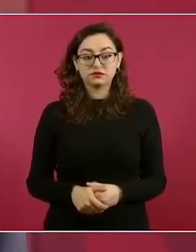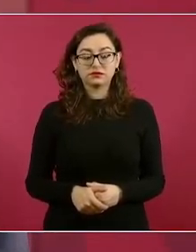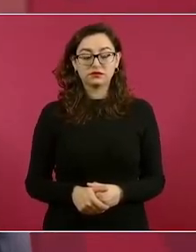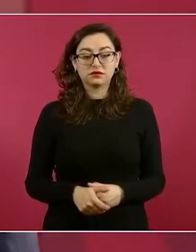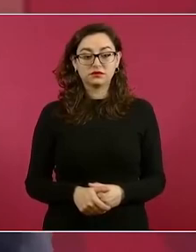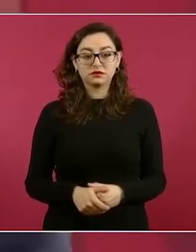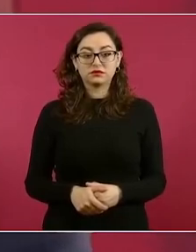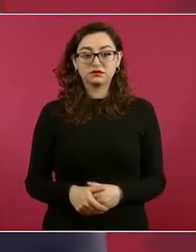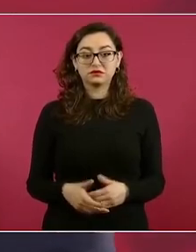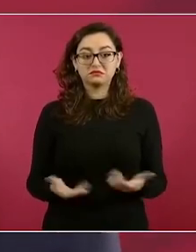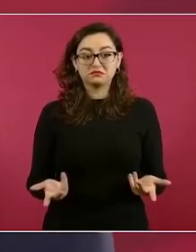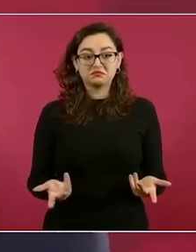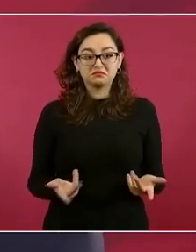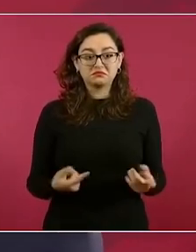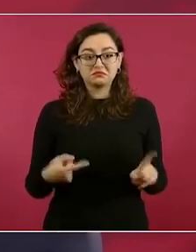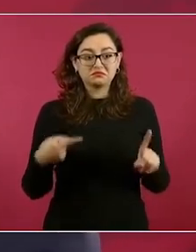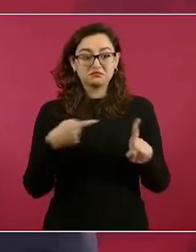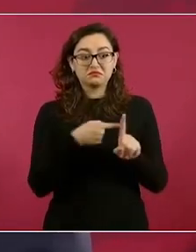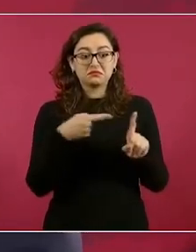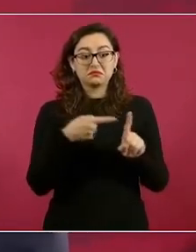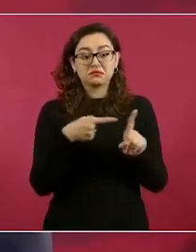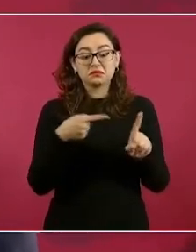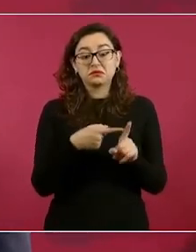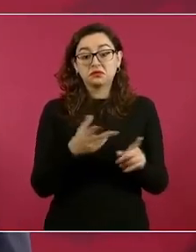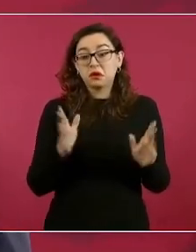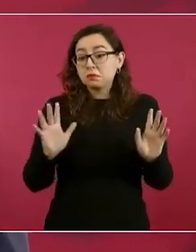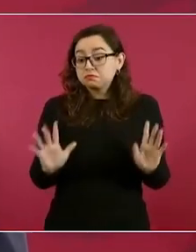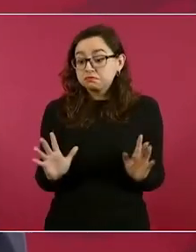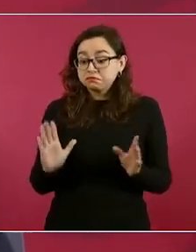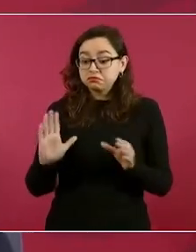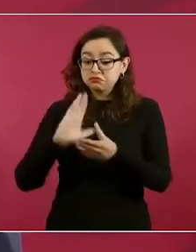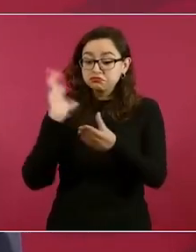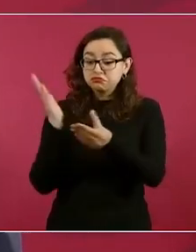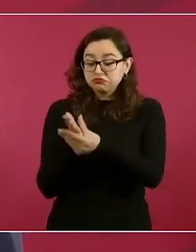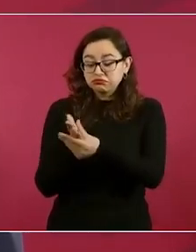el supuesto debido proceso.